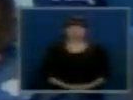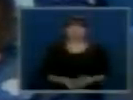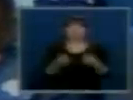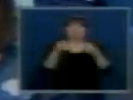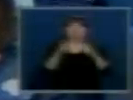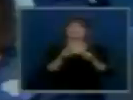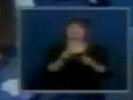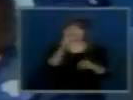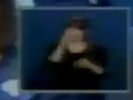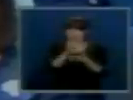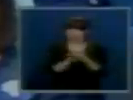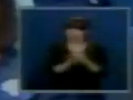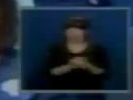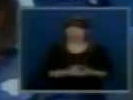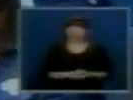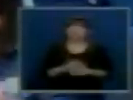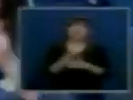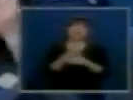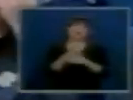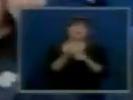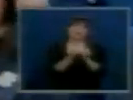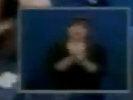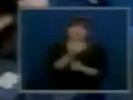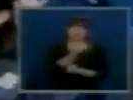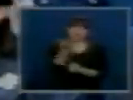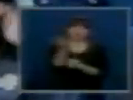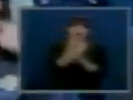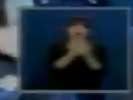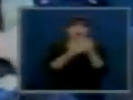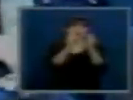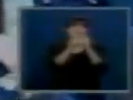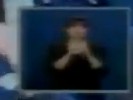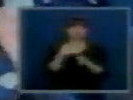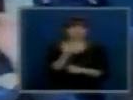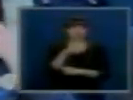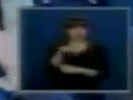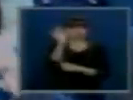por lo tanto, compartir con ustedes algunos de estos hallazgos.